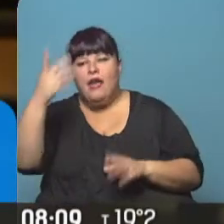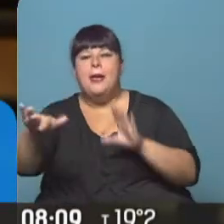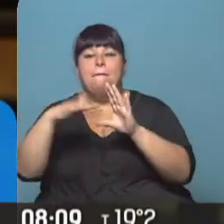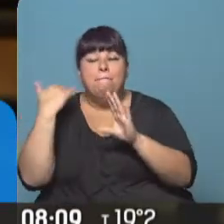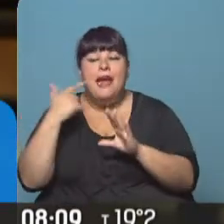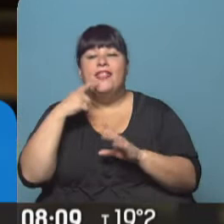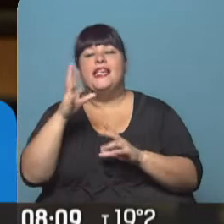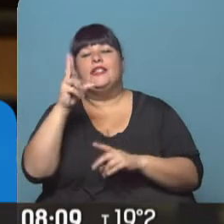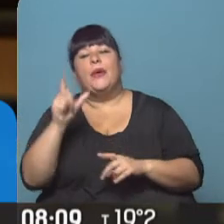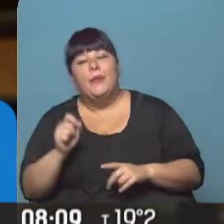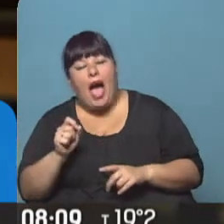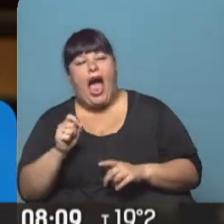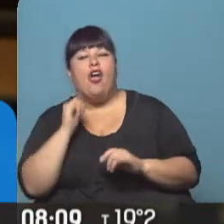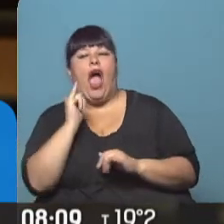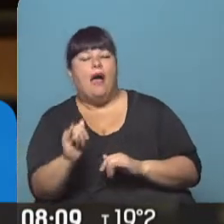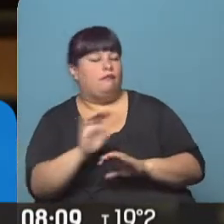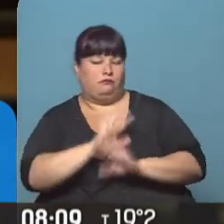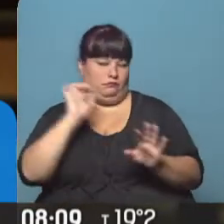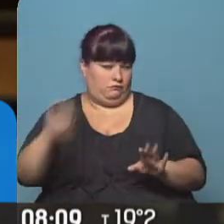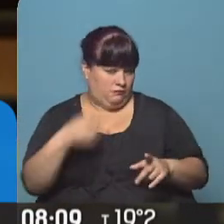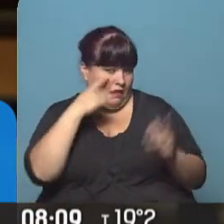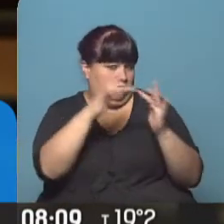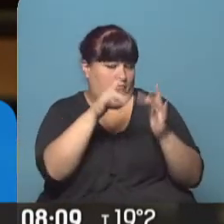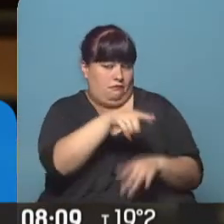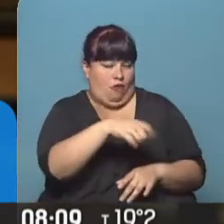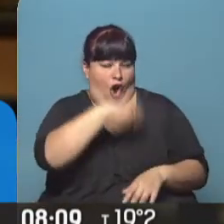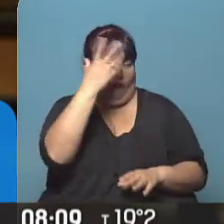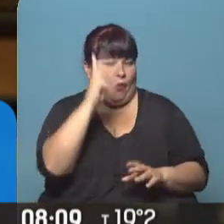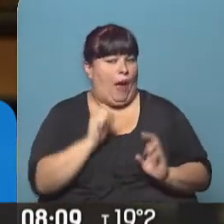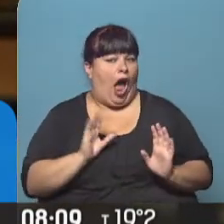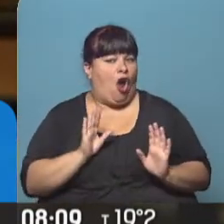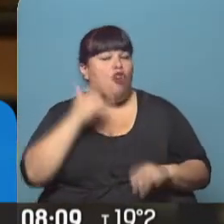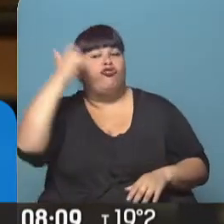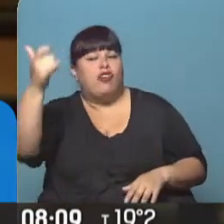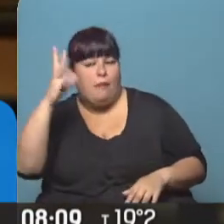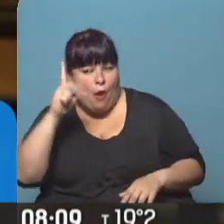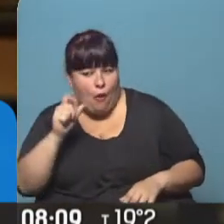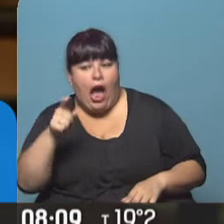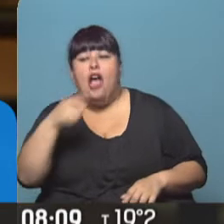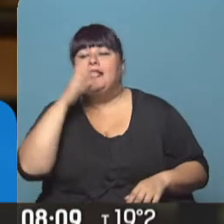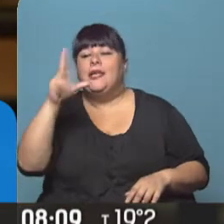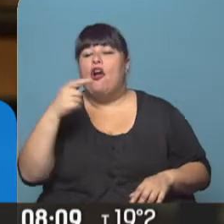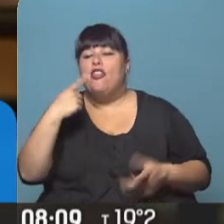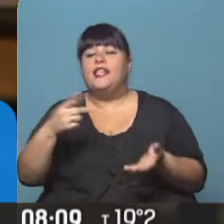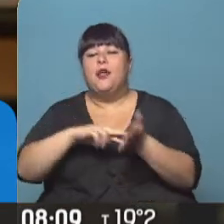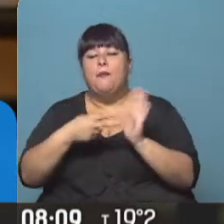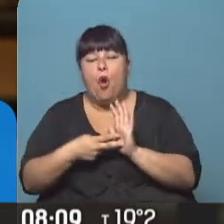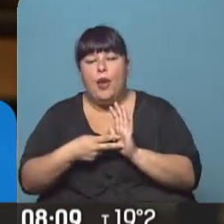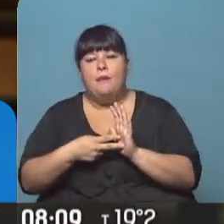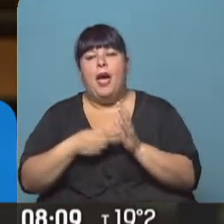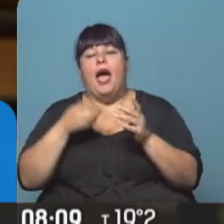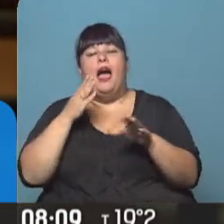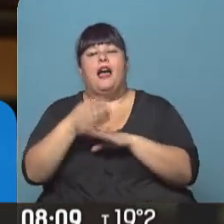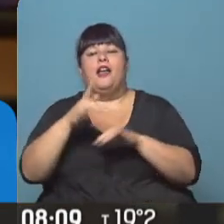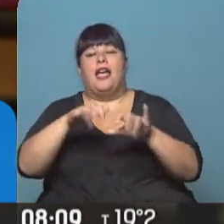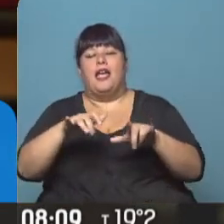que dice que tu banco te está diciendo, bueno, entra a la página oficial del banco. Imagínate que, si tu banco te dice, tuvimos un problema y se va a perder el acceso al